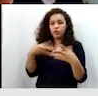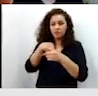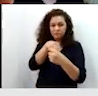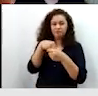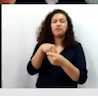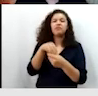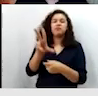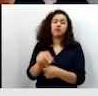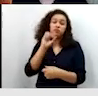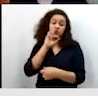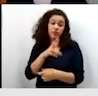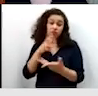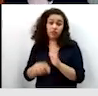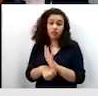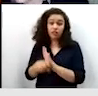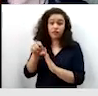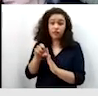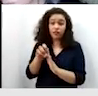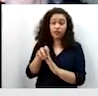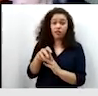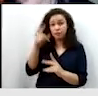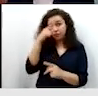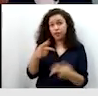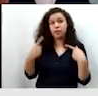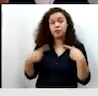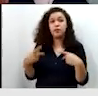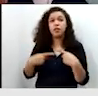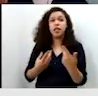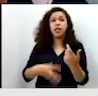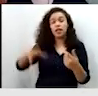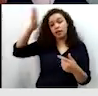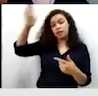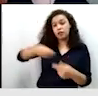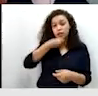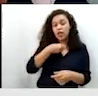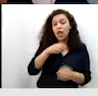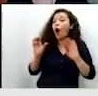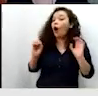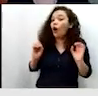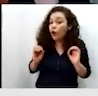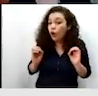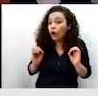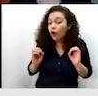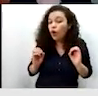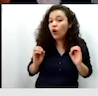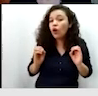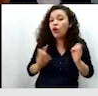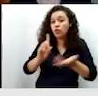de preferencia el elevador se debe manejar para personas de la tercera edad o con alguna